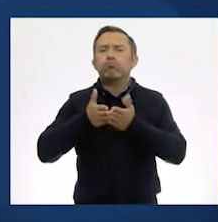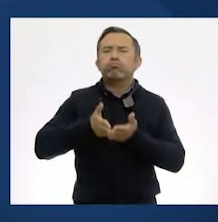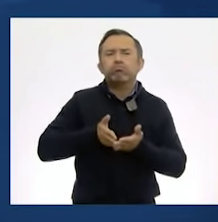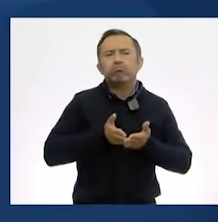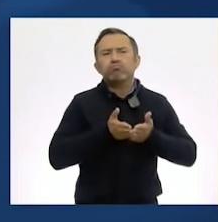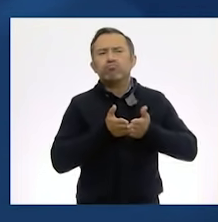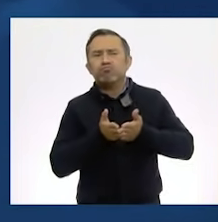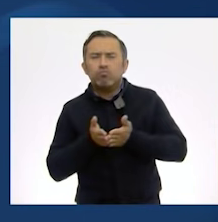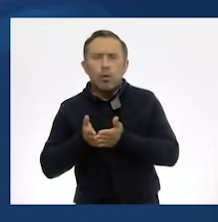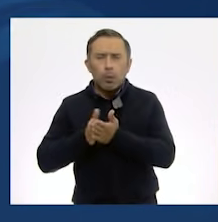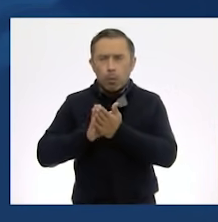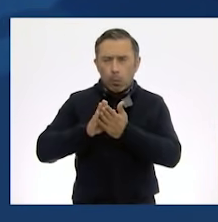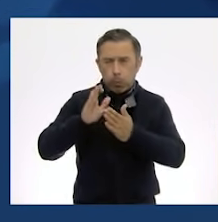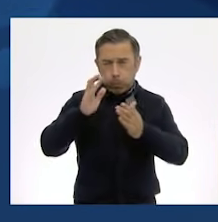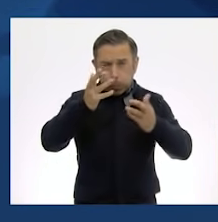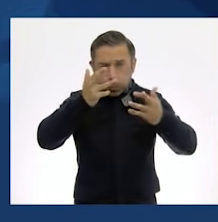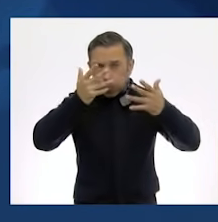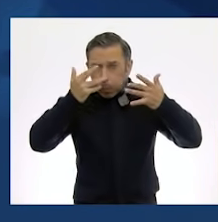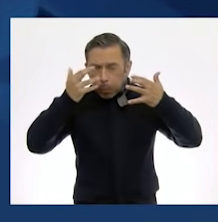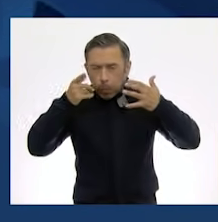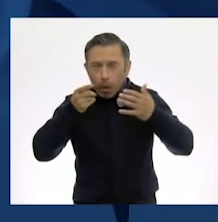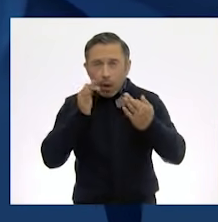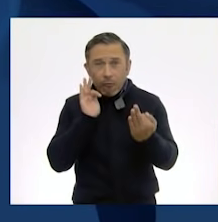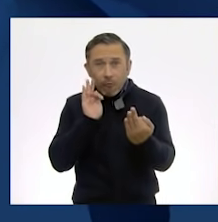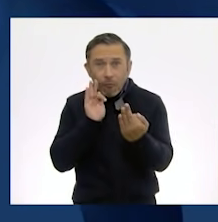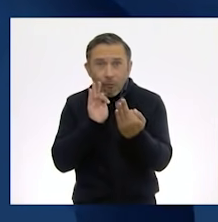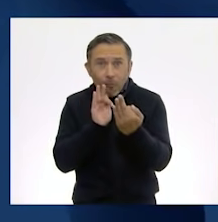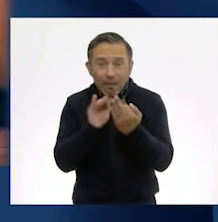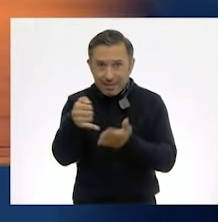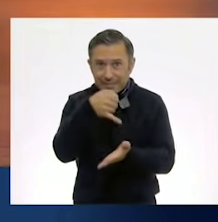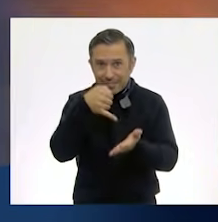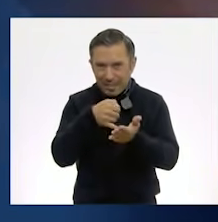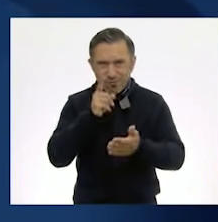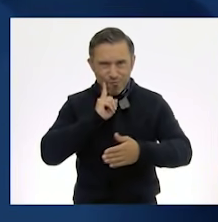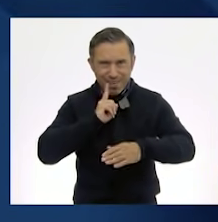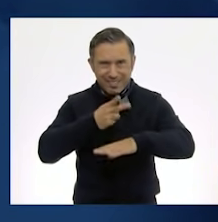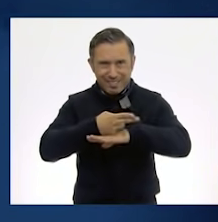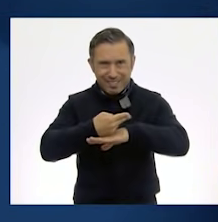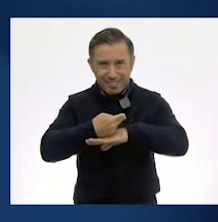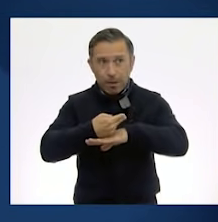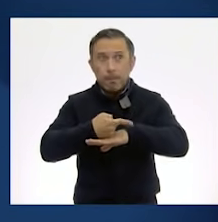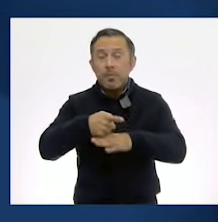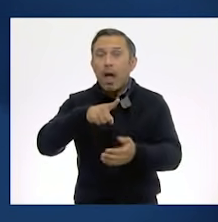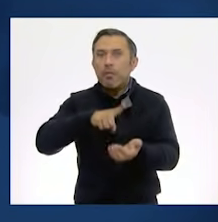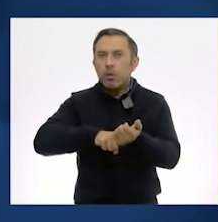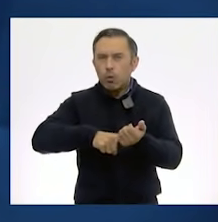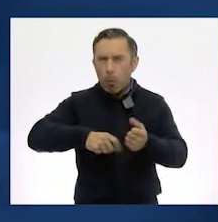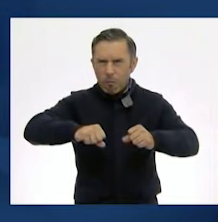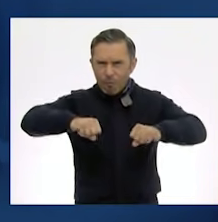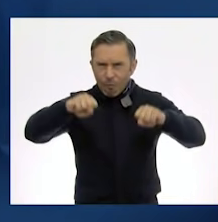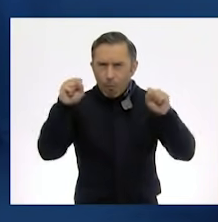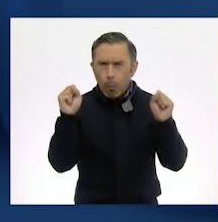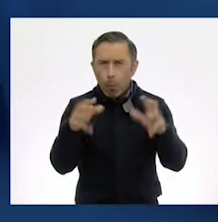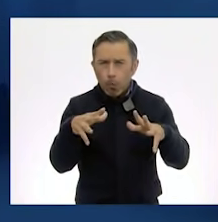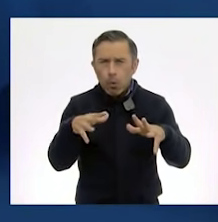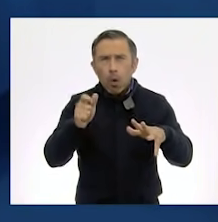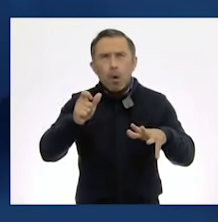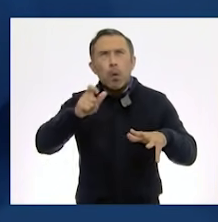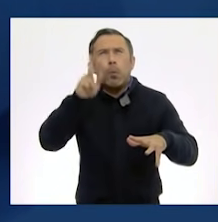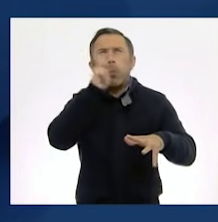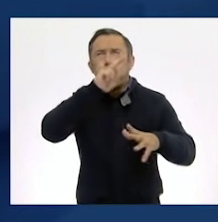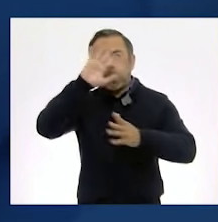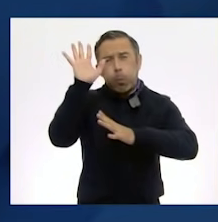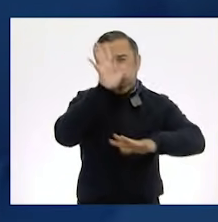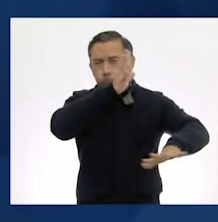impélido por la brisa a la isla de las sirenas. Mas éstas, con sus conjuros, lograron calmar el viento.